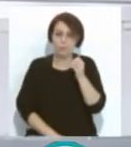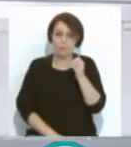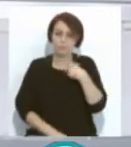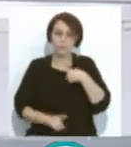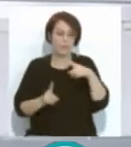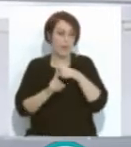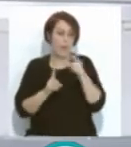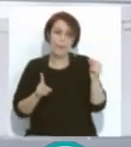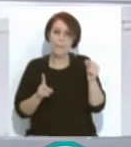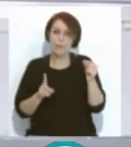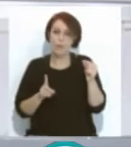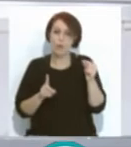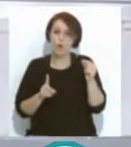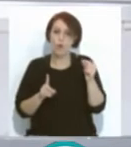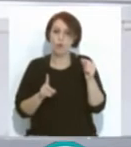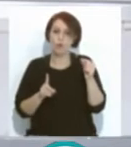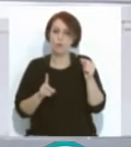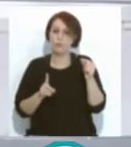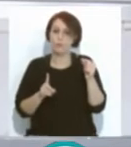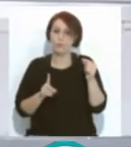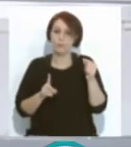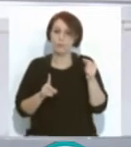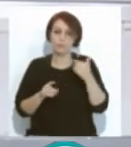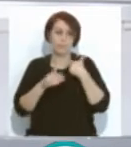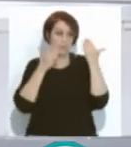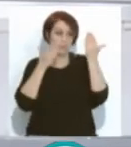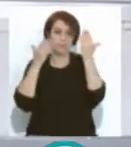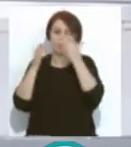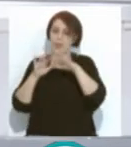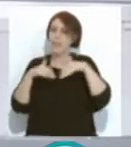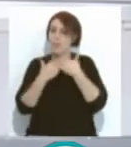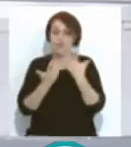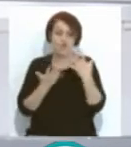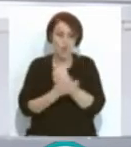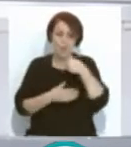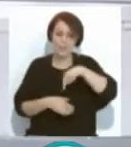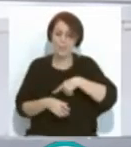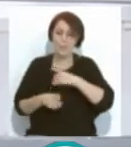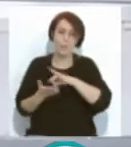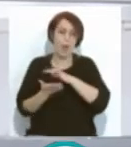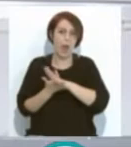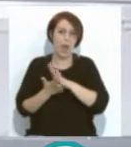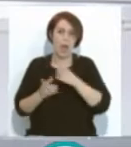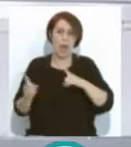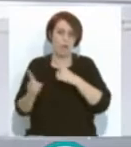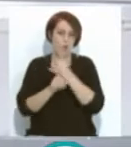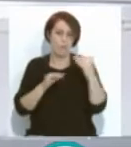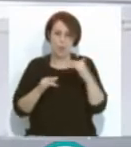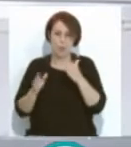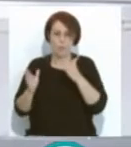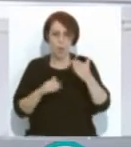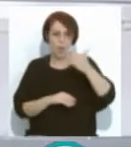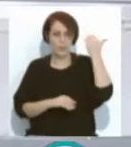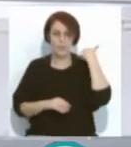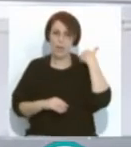Pacha Espino que vitorió todo el estadio. Aquí, cuando jugó con el Málaga un partidazo la temporada pasada